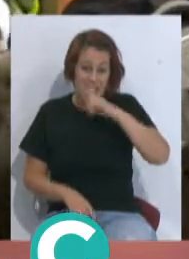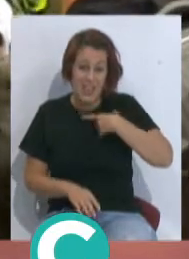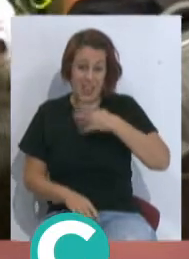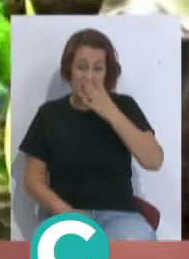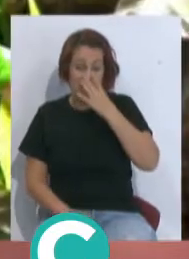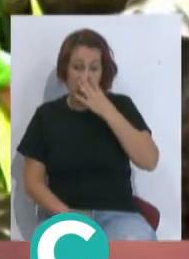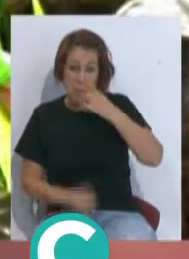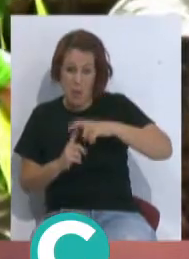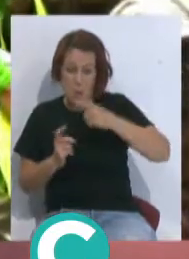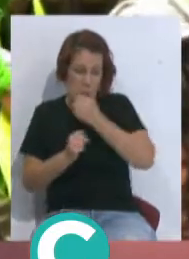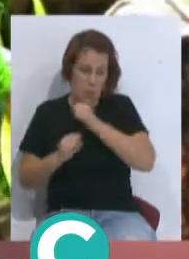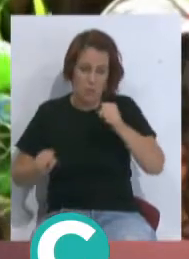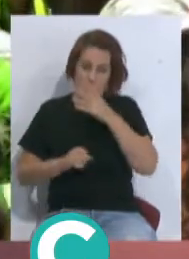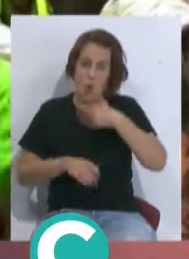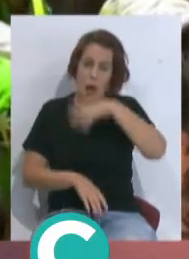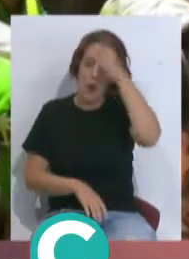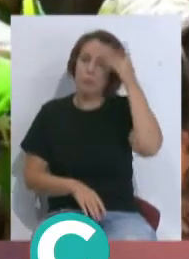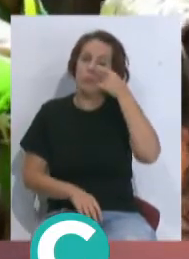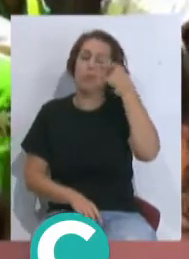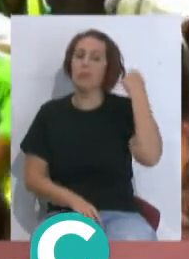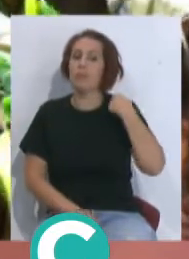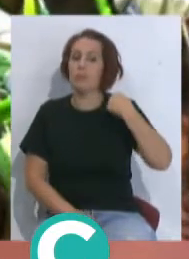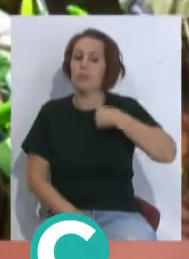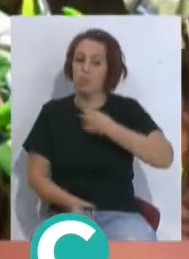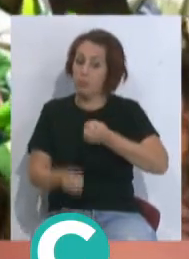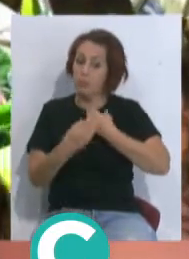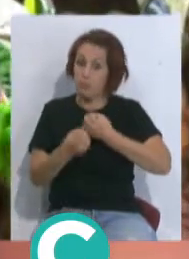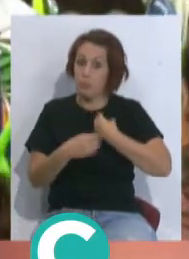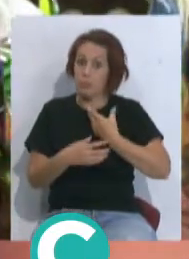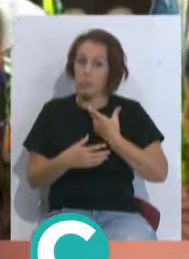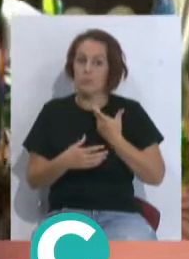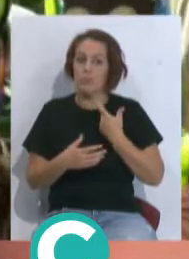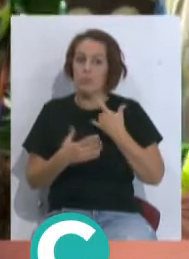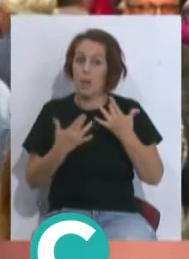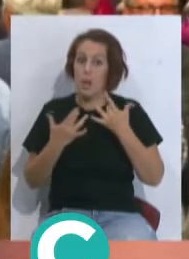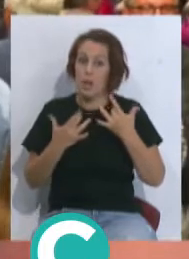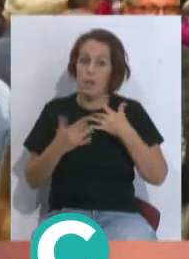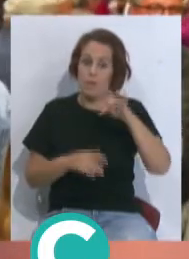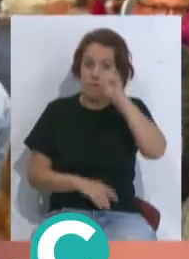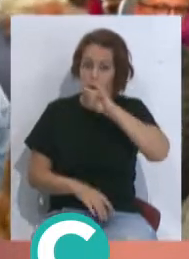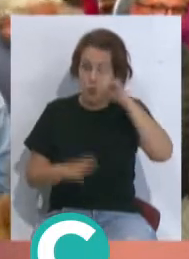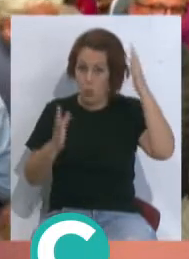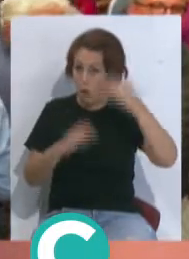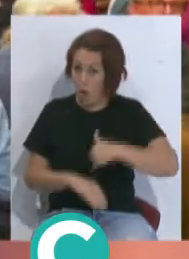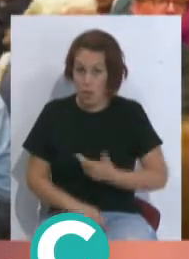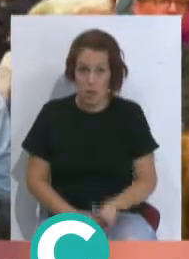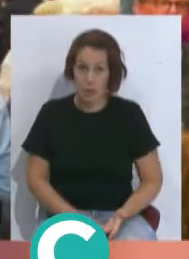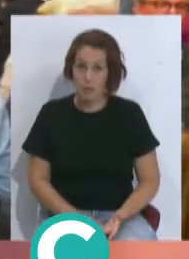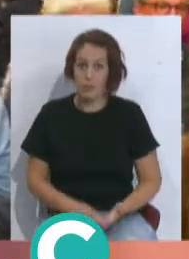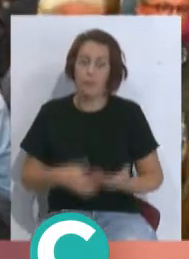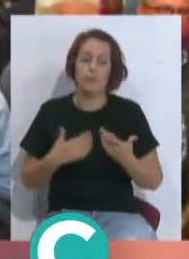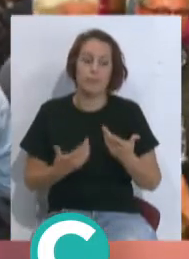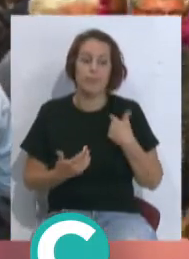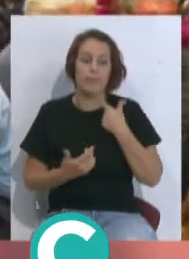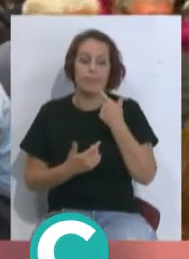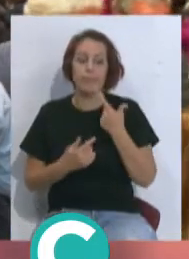mayo por el calor. O sea, fue el año pasado cuando yo descubrí, o cuando a mí me informaron, que no había aire acondicionado en el teatro. Por eso digo que